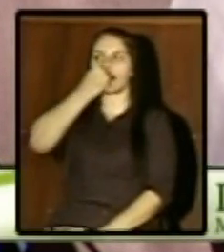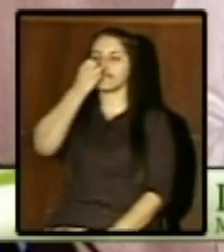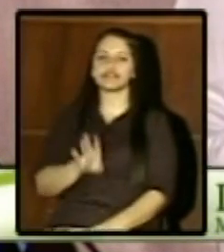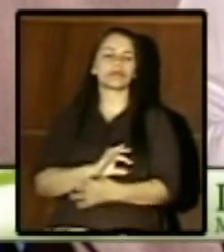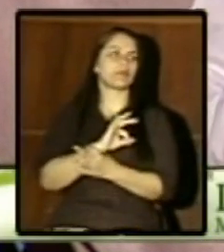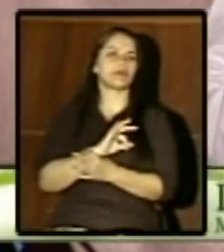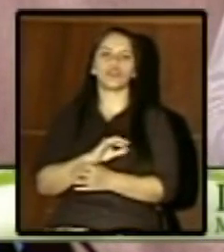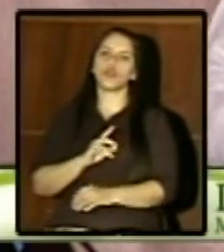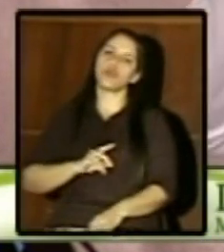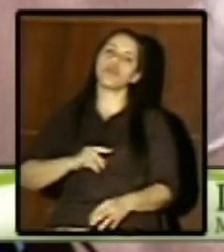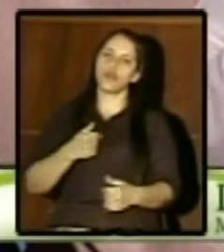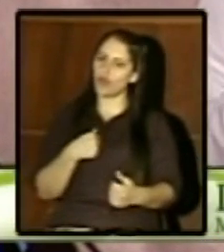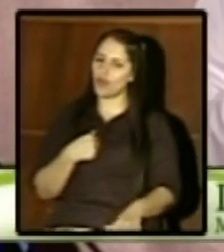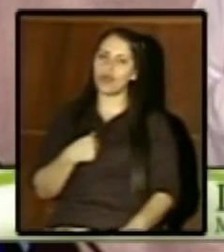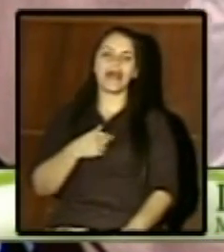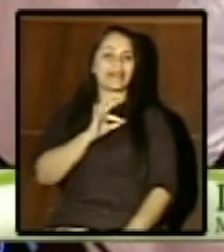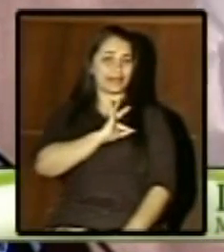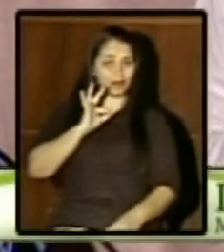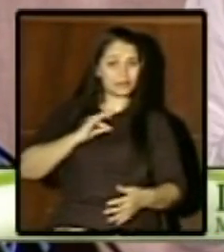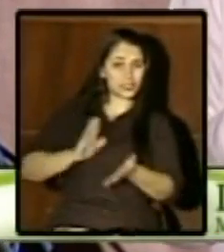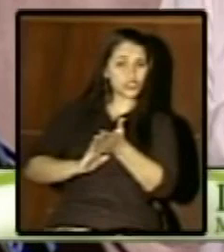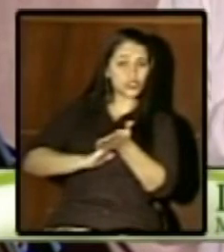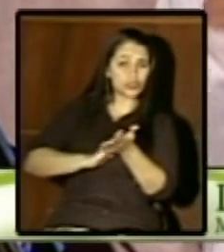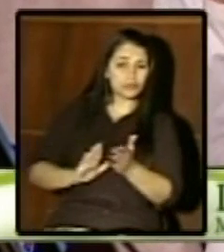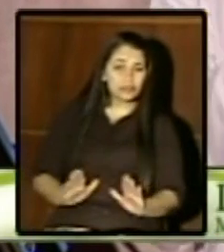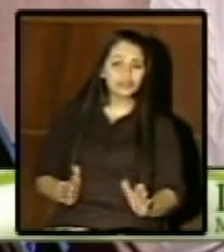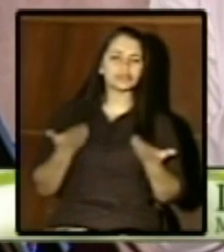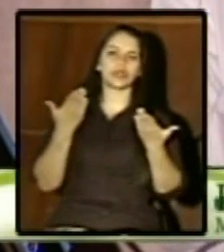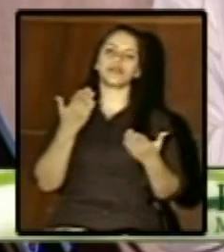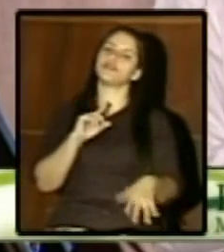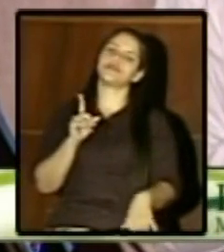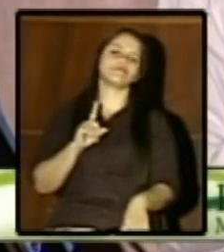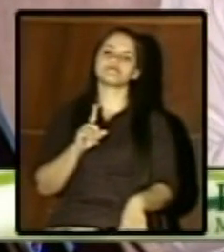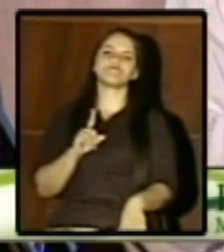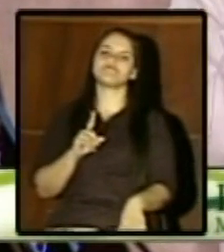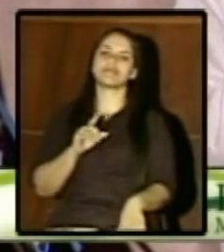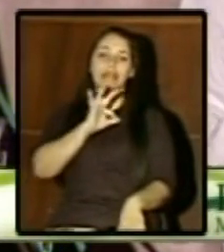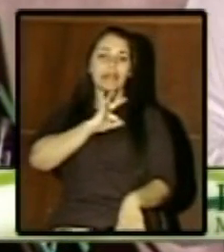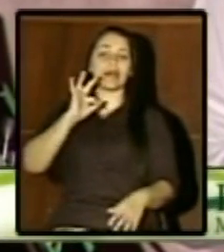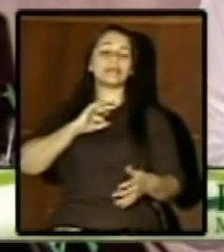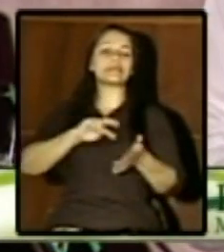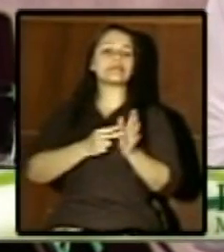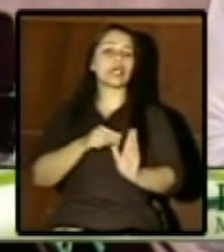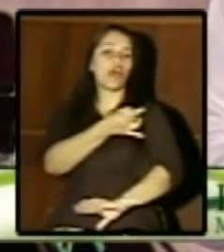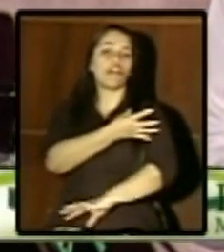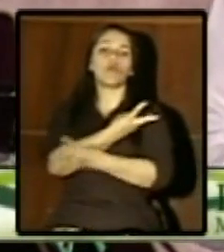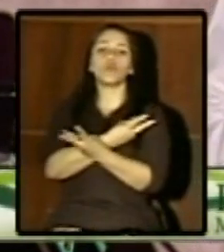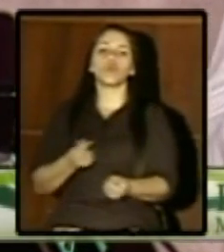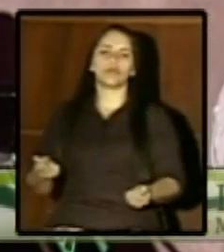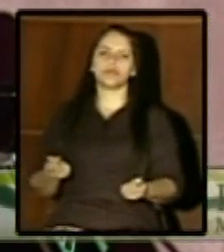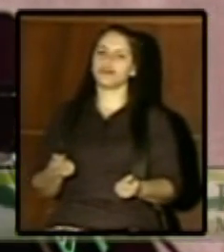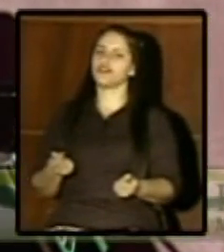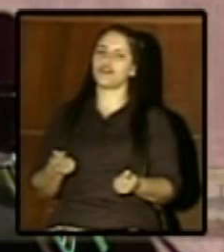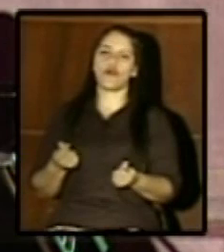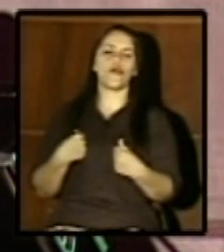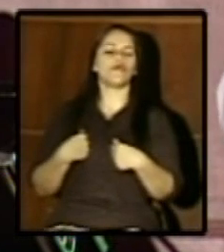pensaban pues que la terapia no sirve, o sea, muchos pacientes llegan, no doctor, la terapia no me sirvió. La terapia no cura, ni el objetivo de la terapia es necesariamente